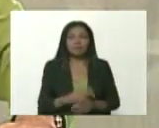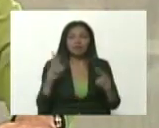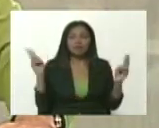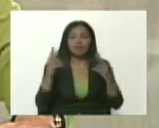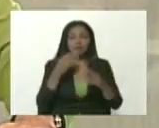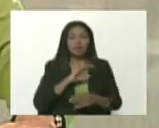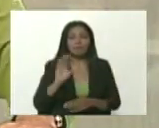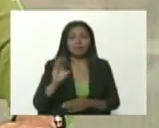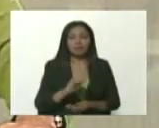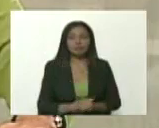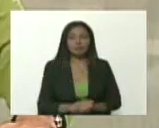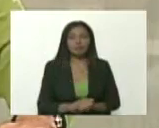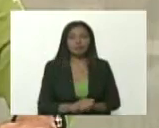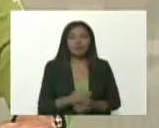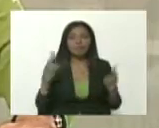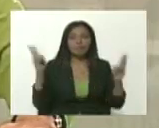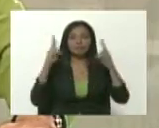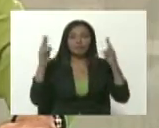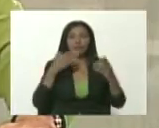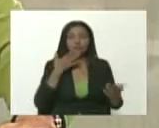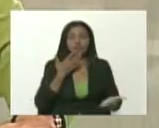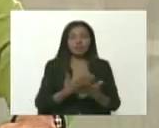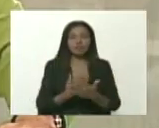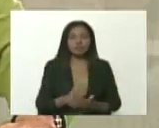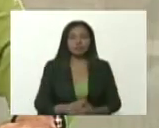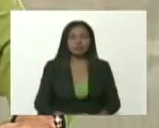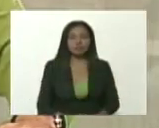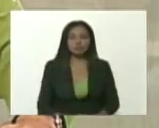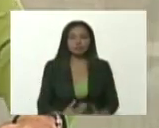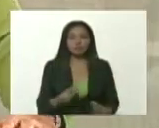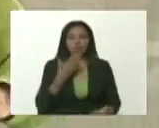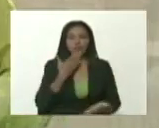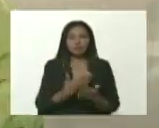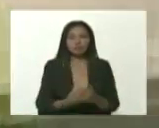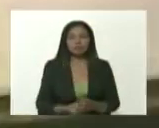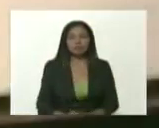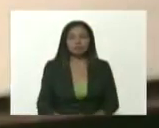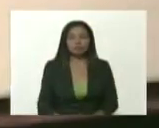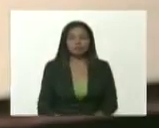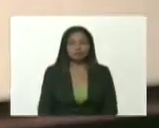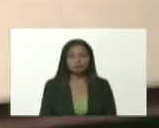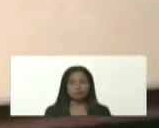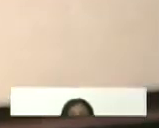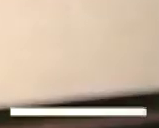la patria. ¡Viva! Venceremos. Muchas gracias. Muchas gracias. Venceremos.